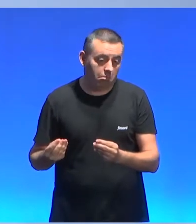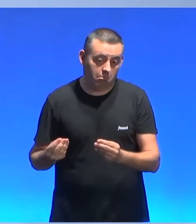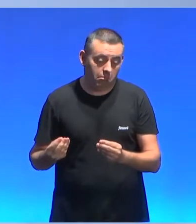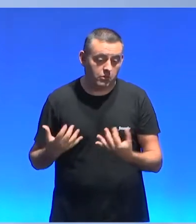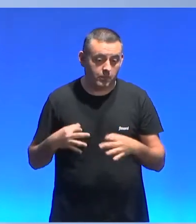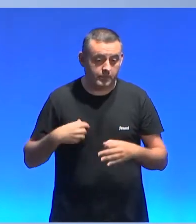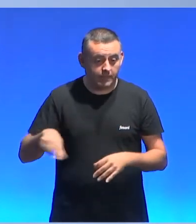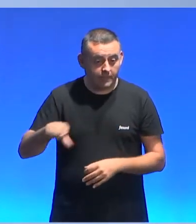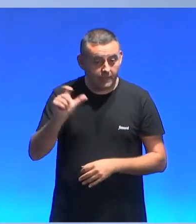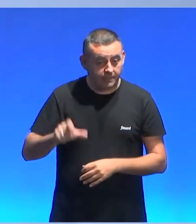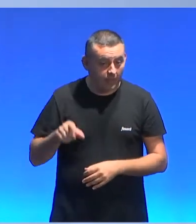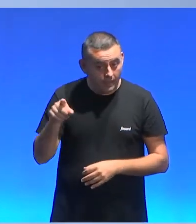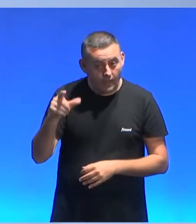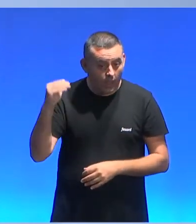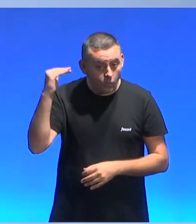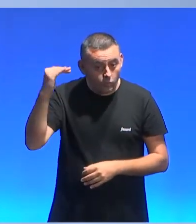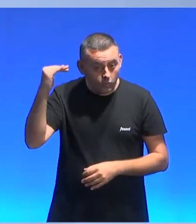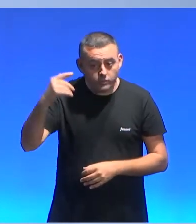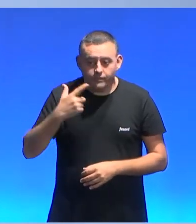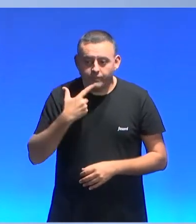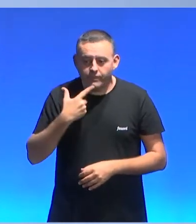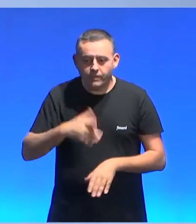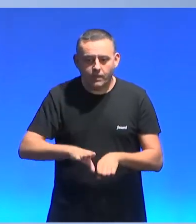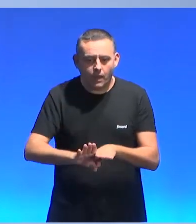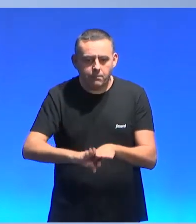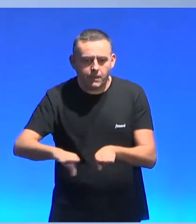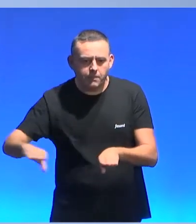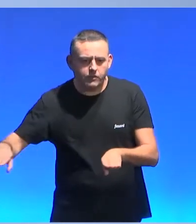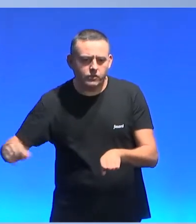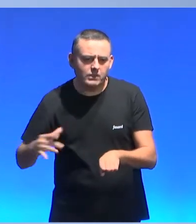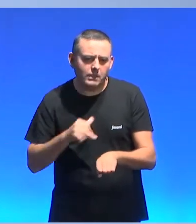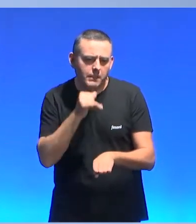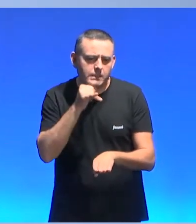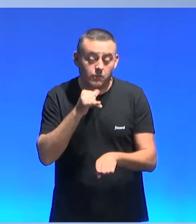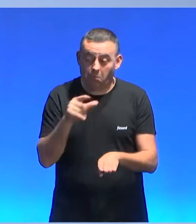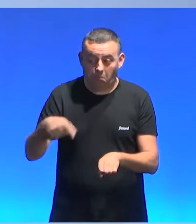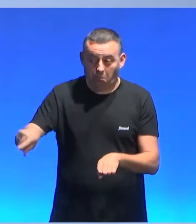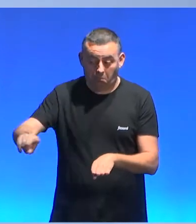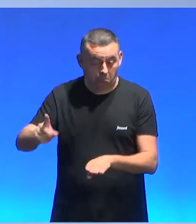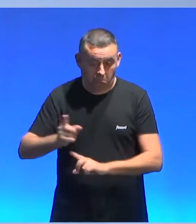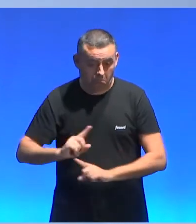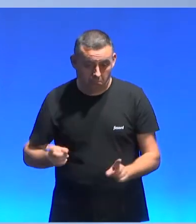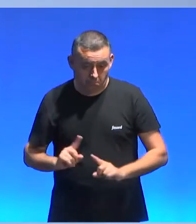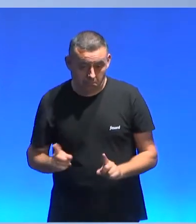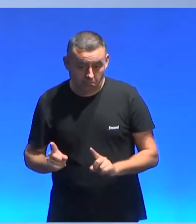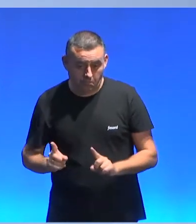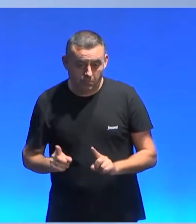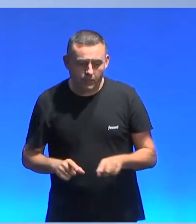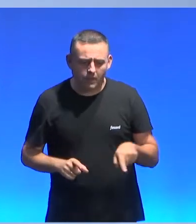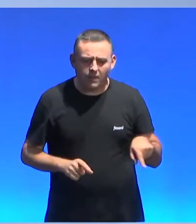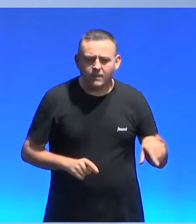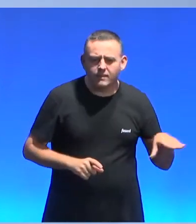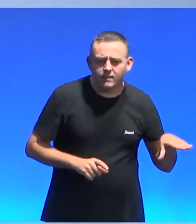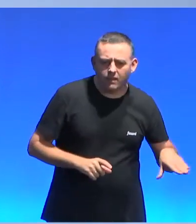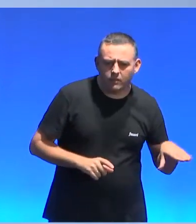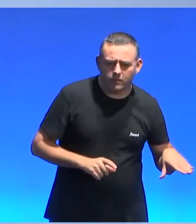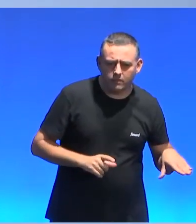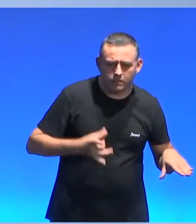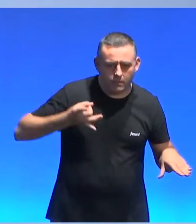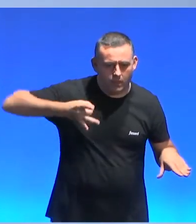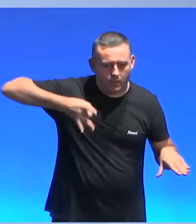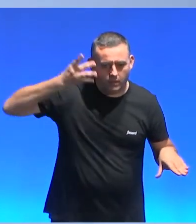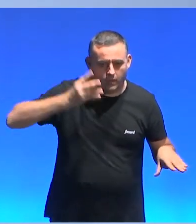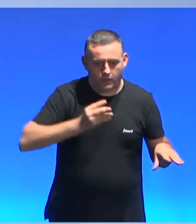en su ciudad hay demasiados aparcamientos. Por lo cual se lo ha construido él.